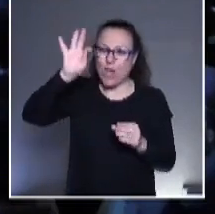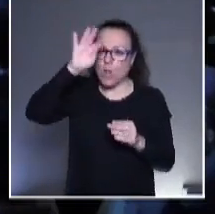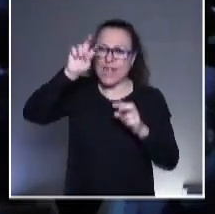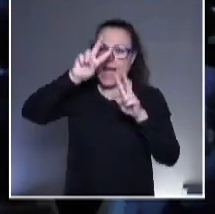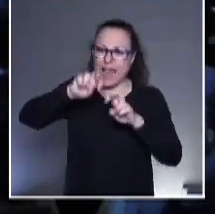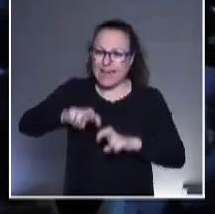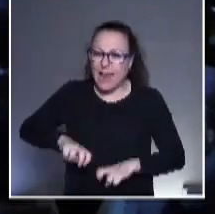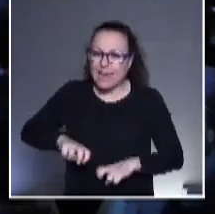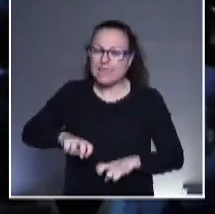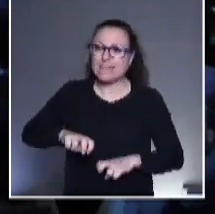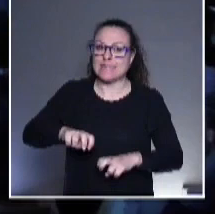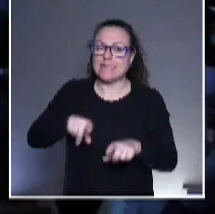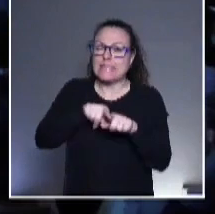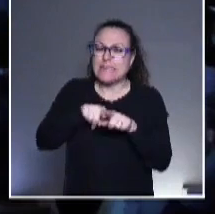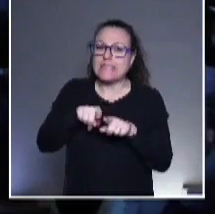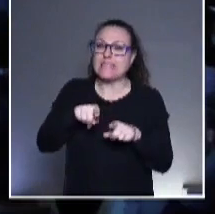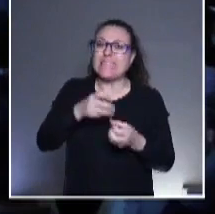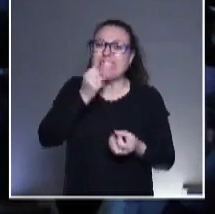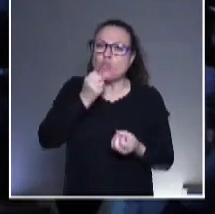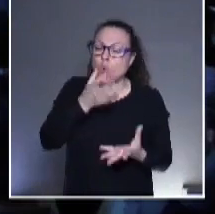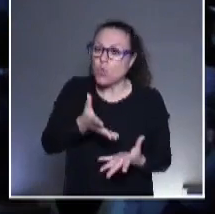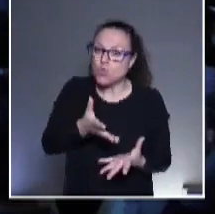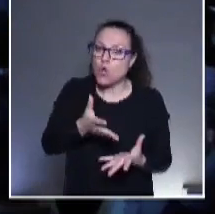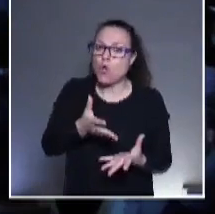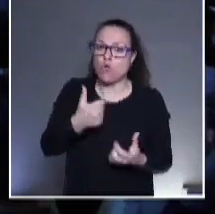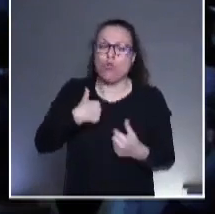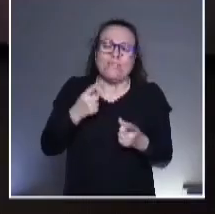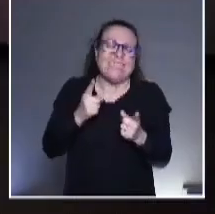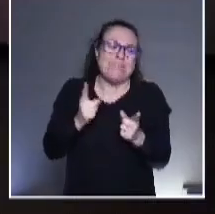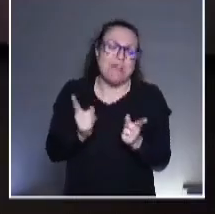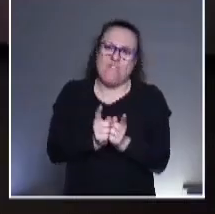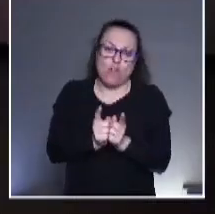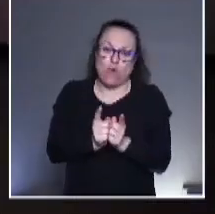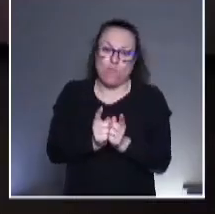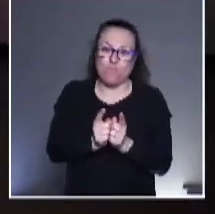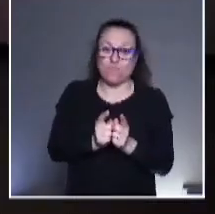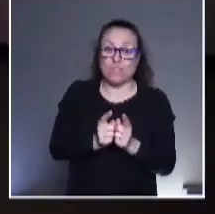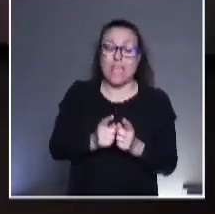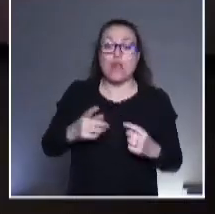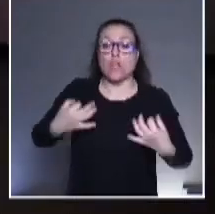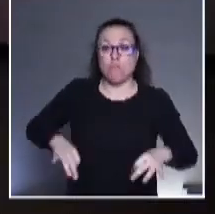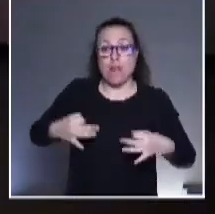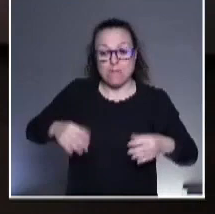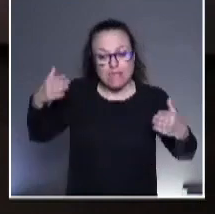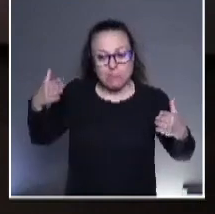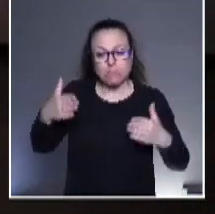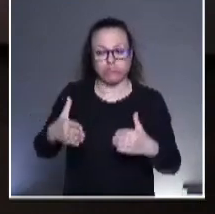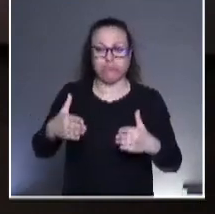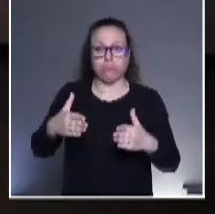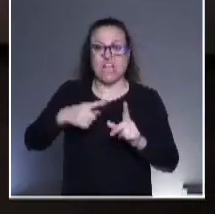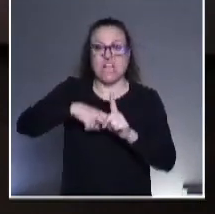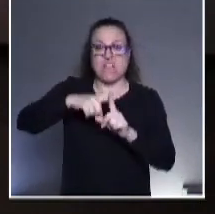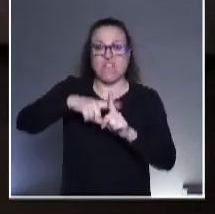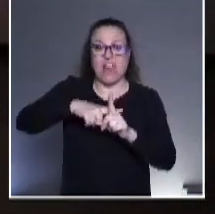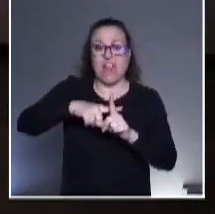análisis crítico del discurso, es triple, lo simplifico al máximo. Nos ocupamos naturalmente del nivel estrictamente